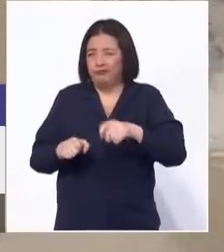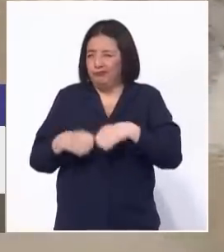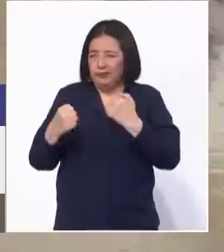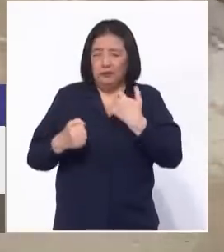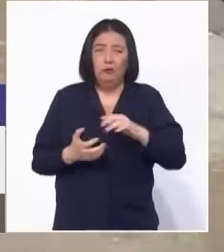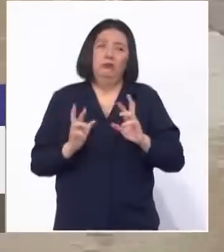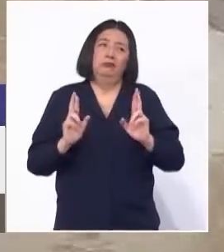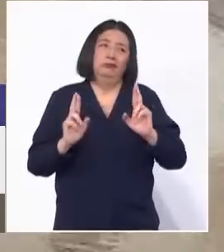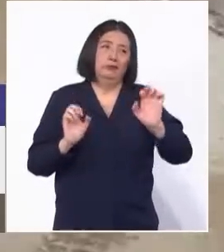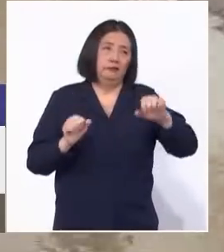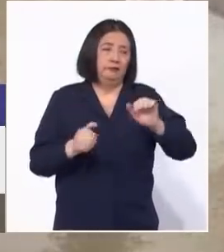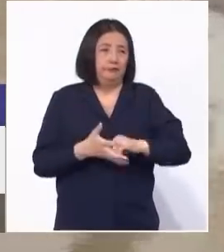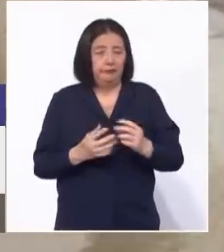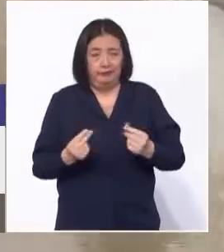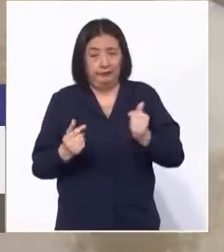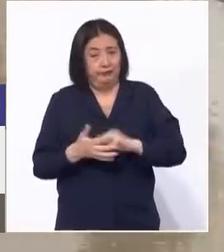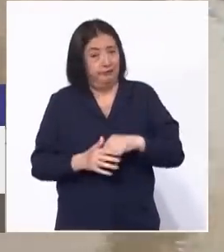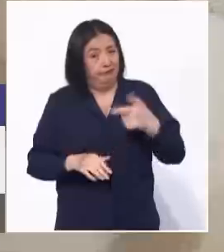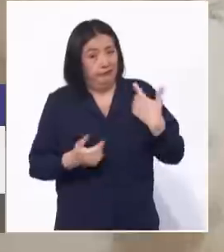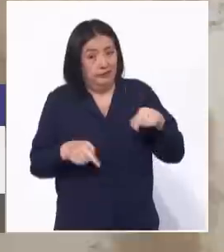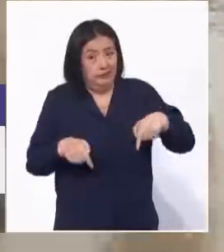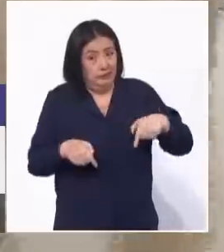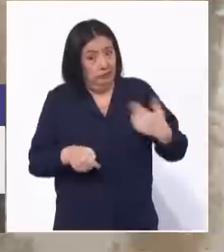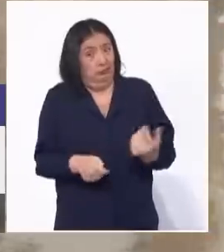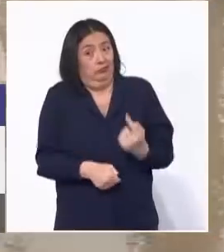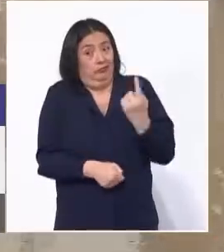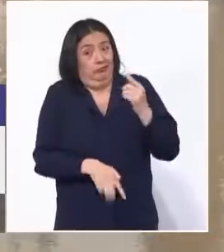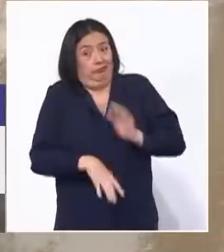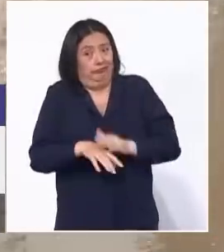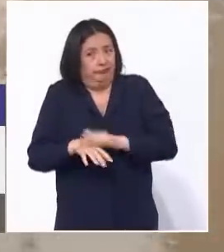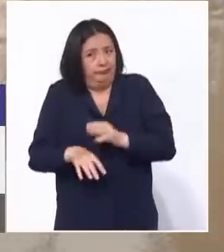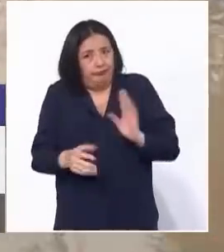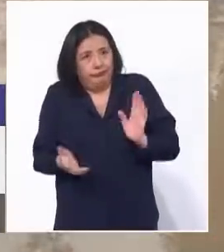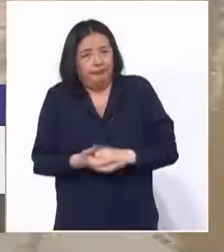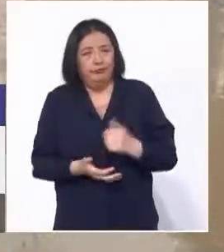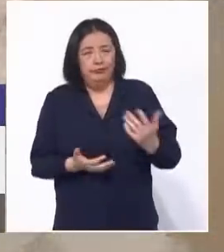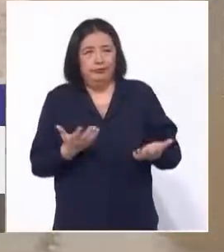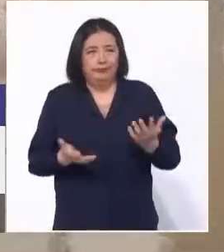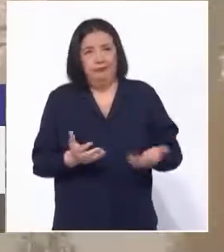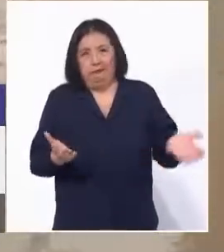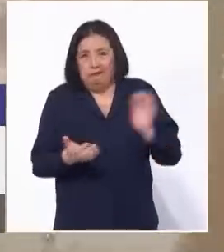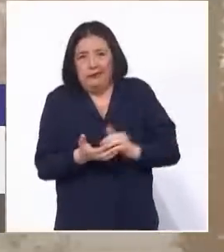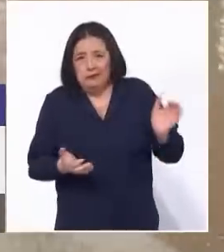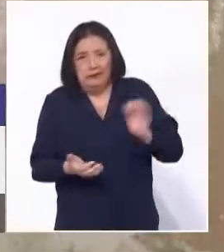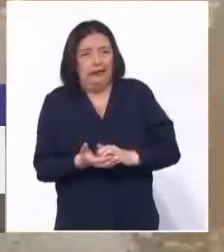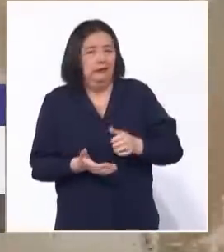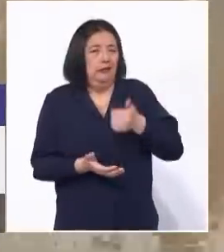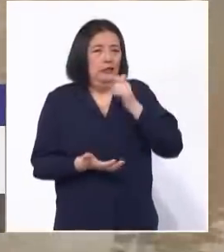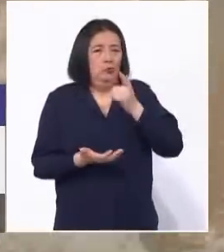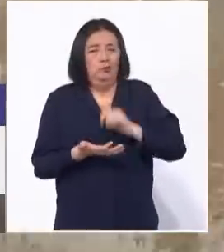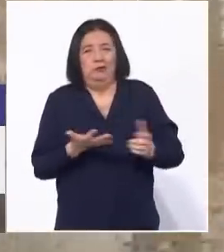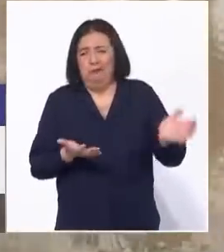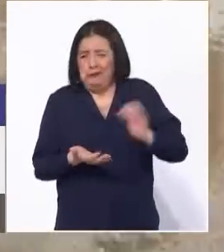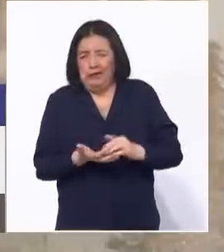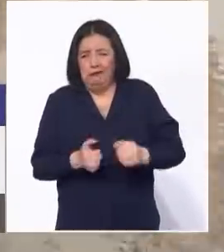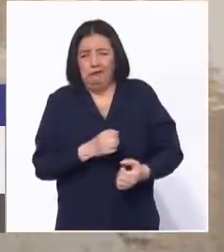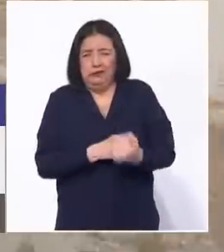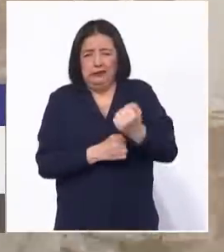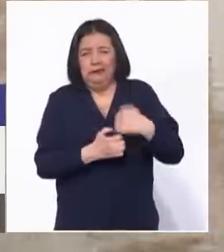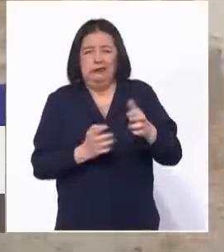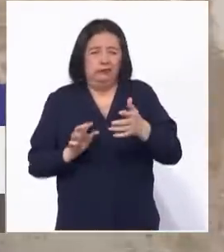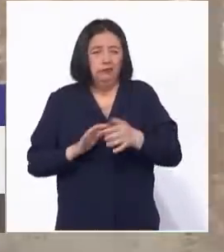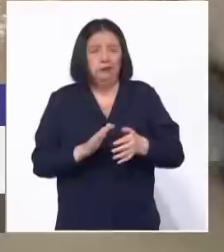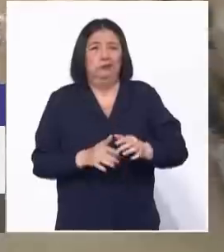actúen rápido, porque este solamente es una advertencia, ¿no? Este es un aviso porque van a venir más golpes de agua, va a venir mucha más agua, porque